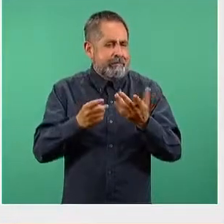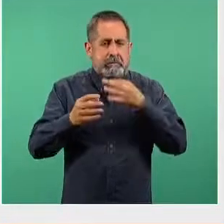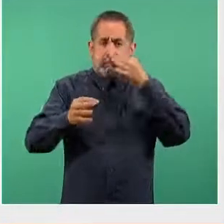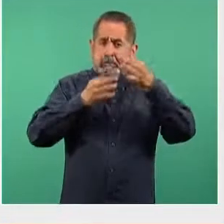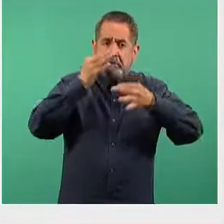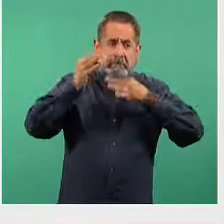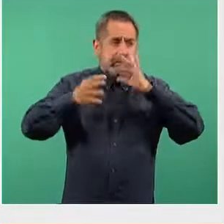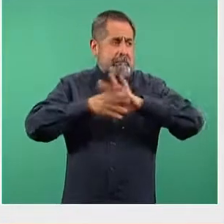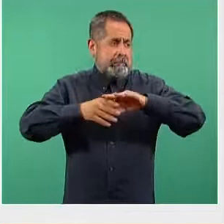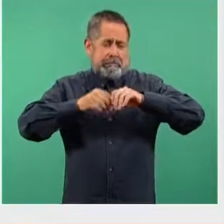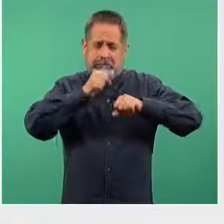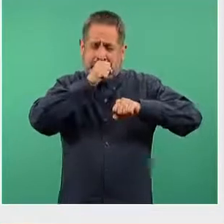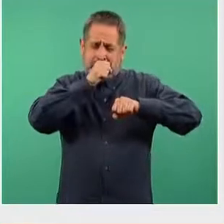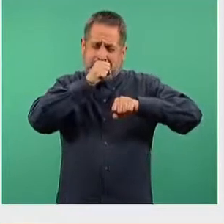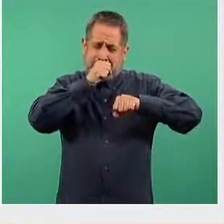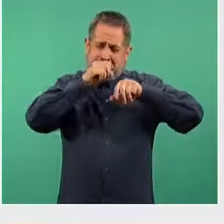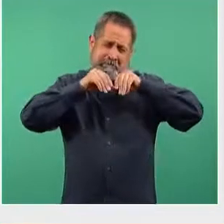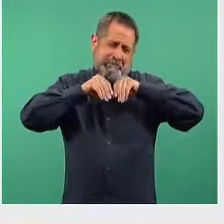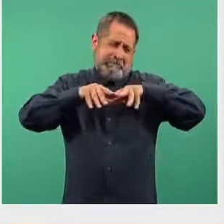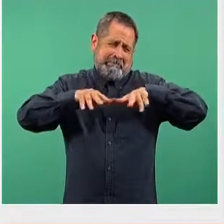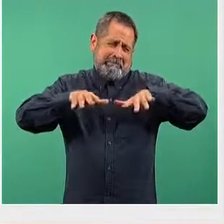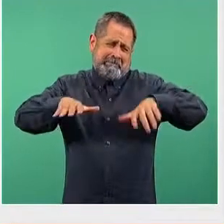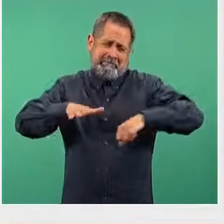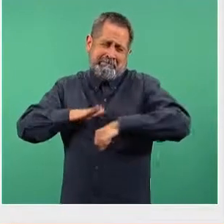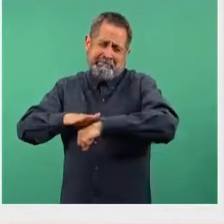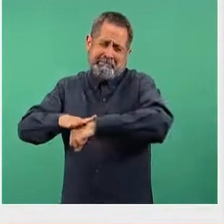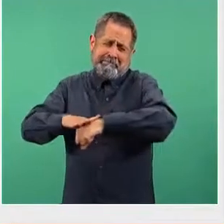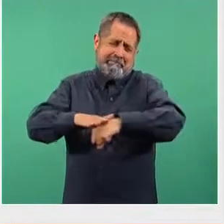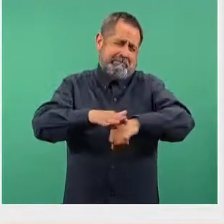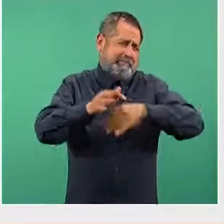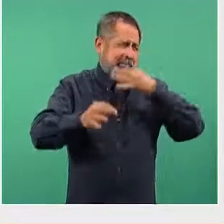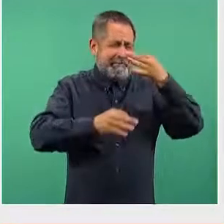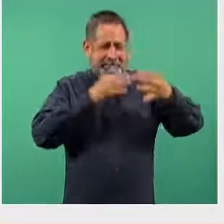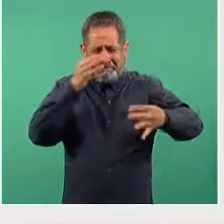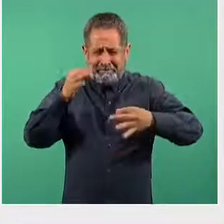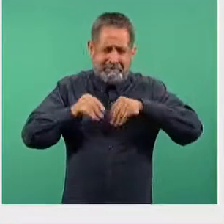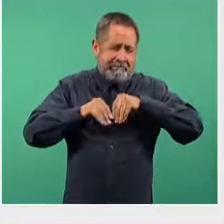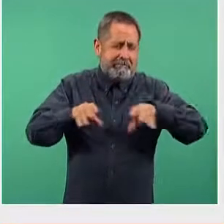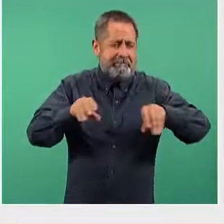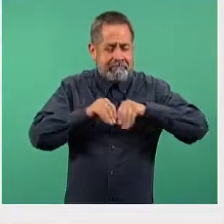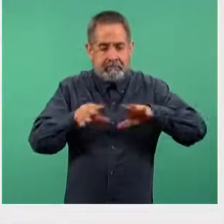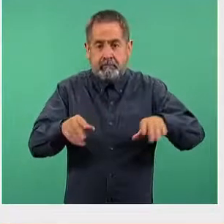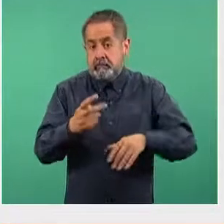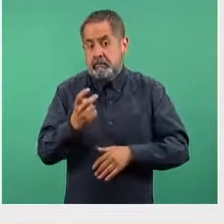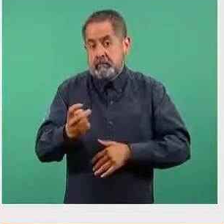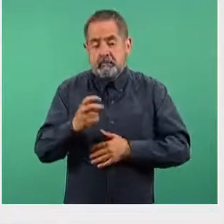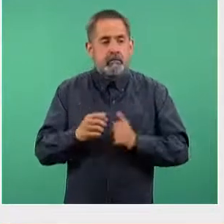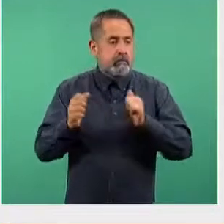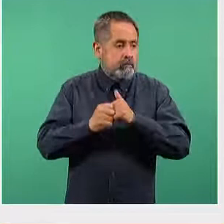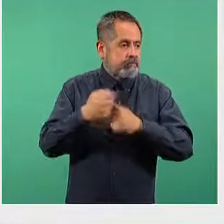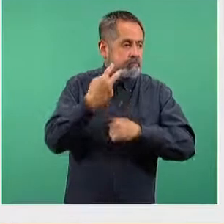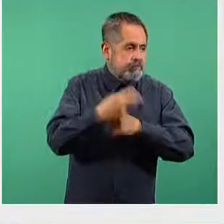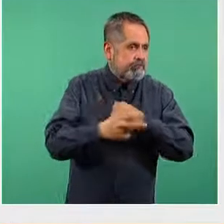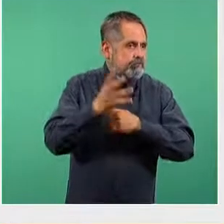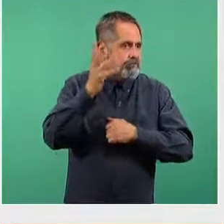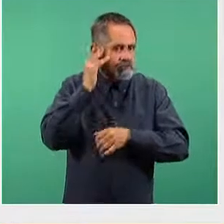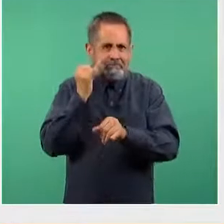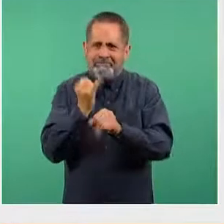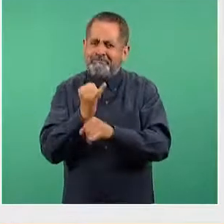por todas las vías posibles y con el gran apoyo de los medios de comunicación y las redes sociales.